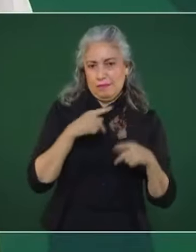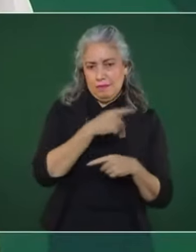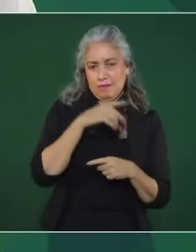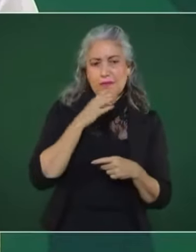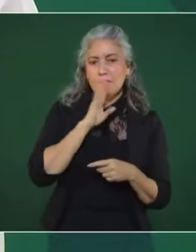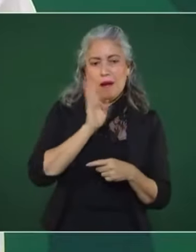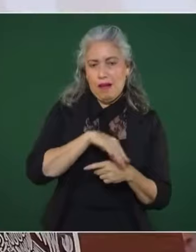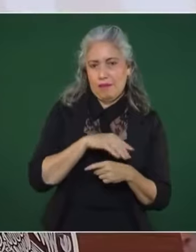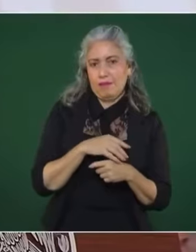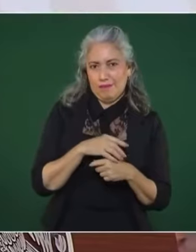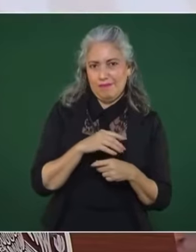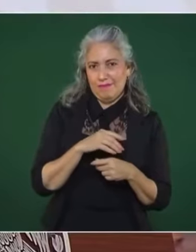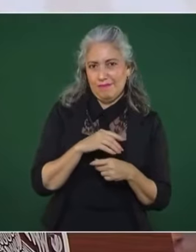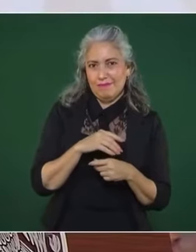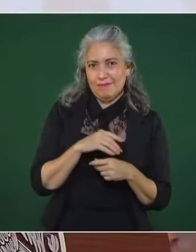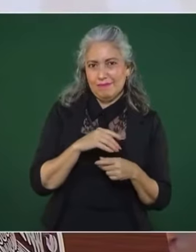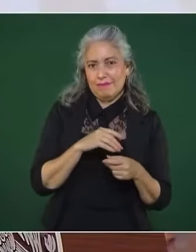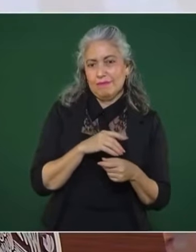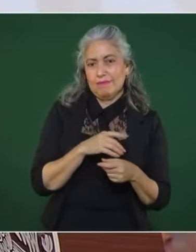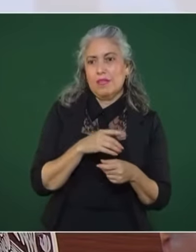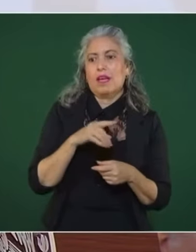el ejército.